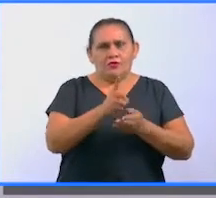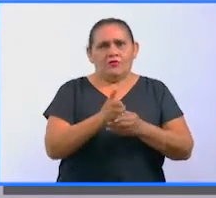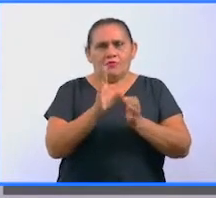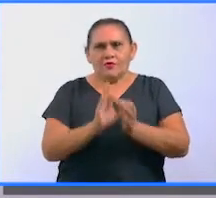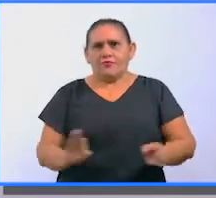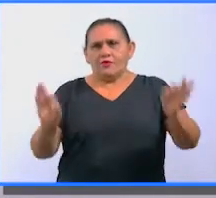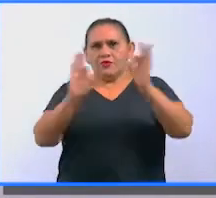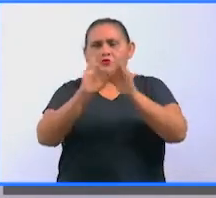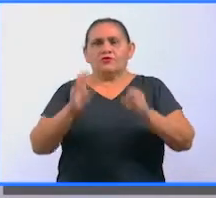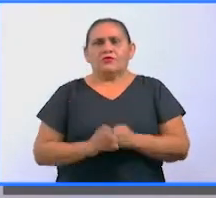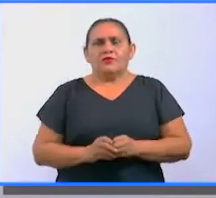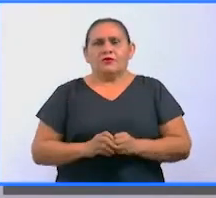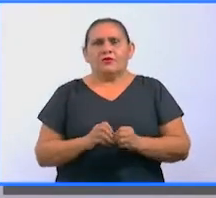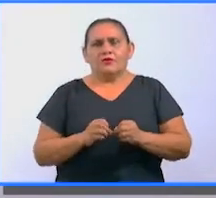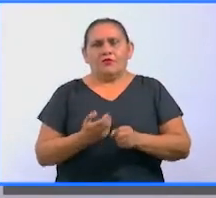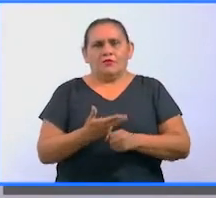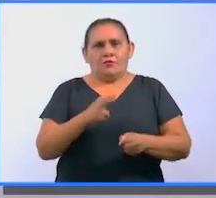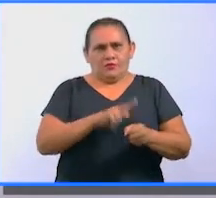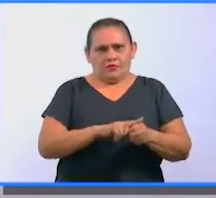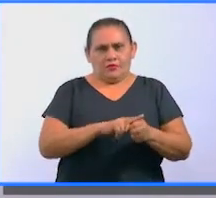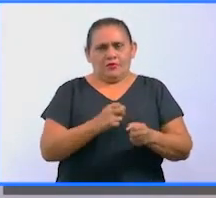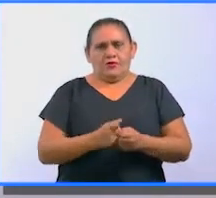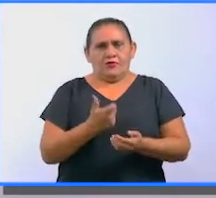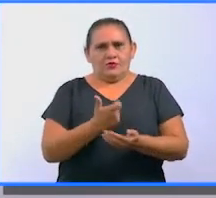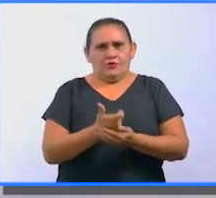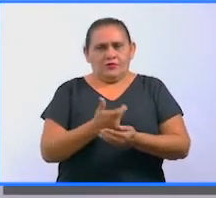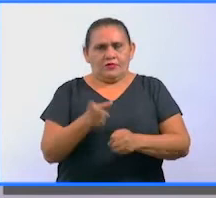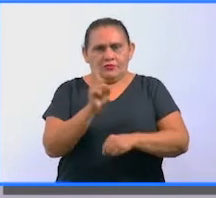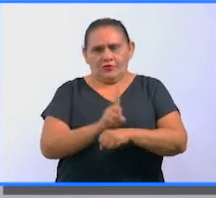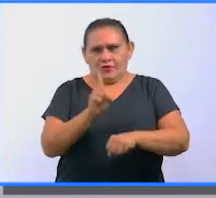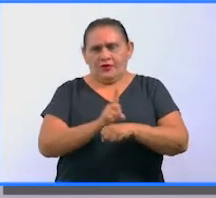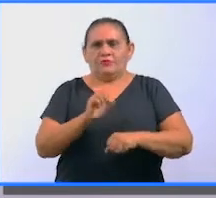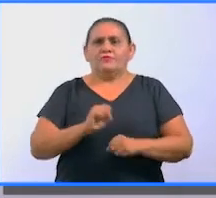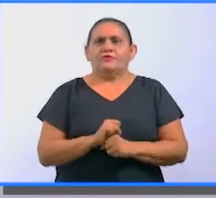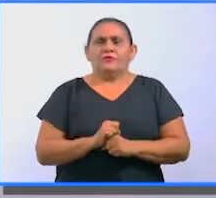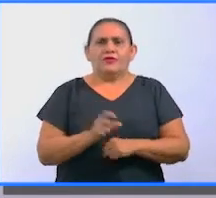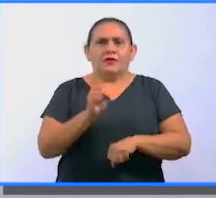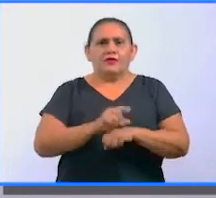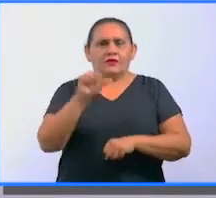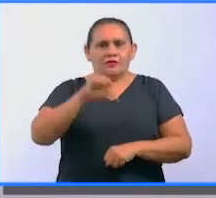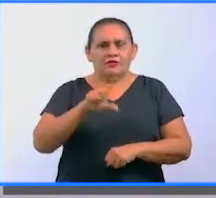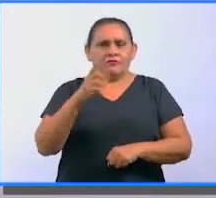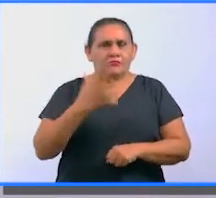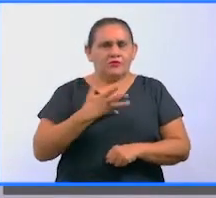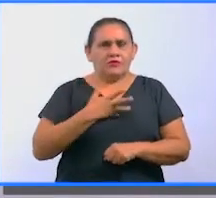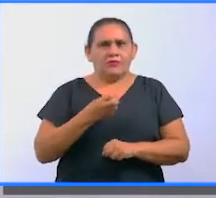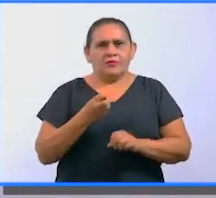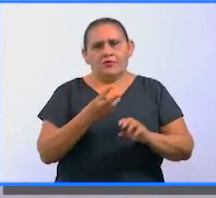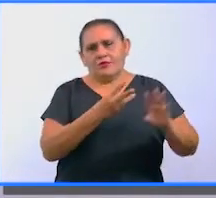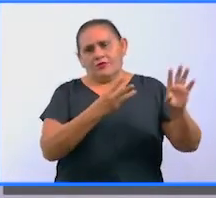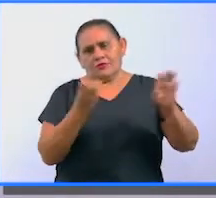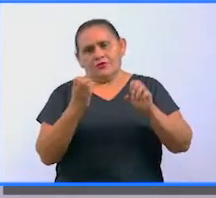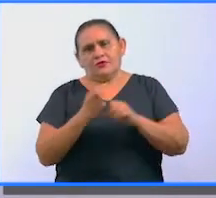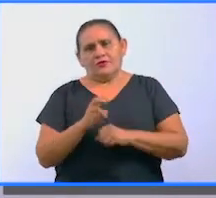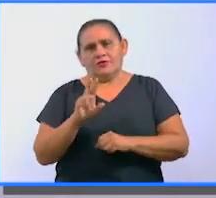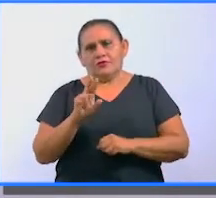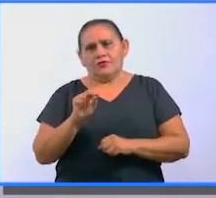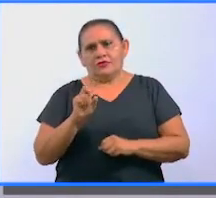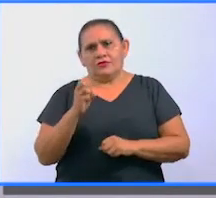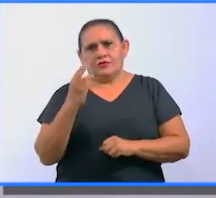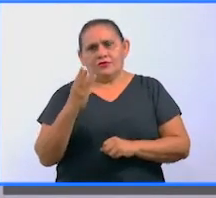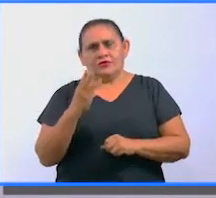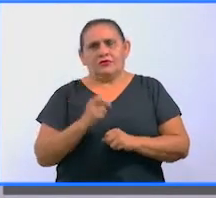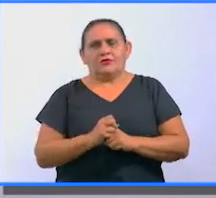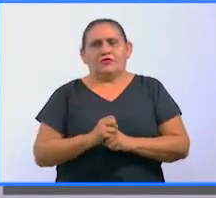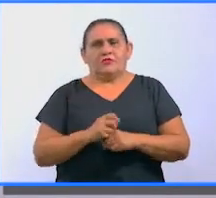son la ocupación hospitalaria y los ingresos diarios. El día de hoy tenemos 383 pacientes en